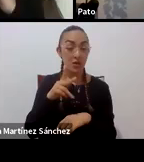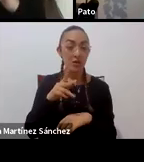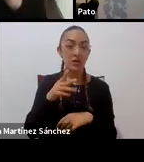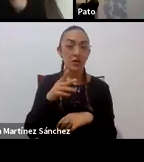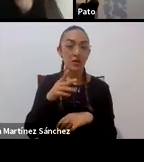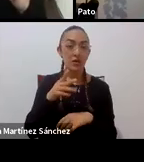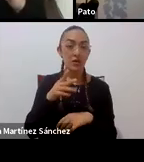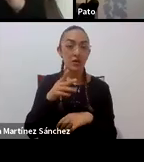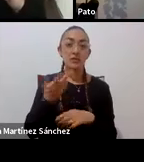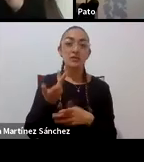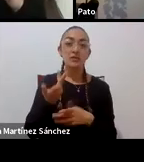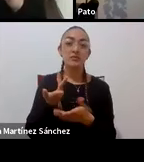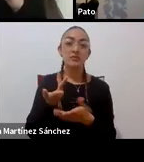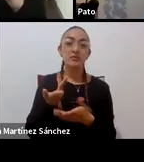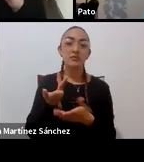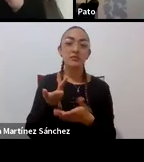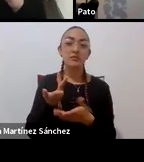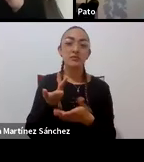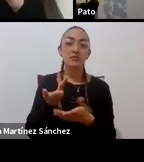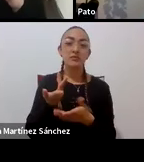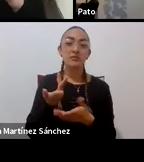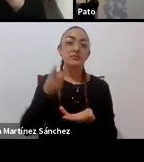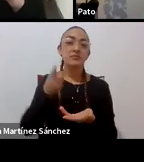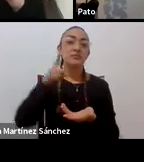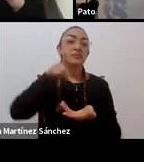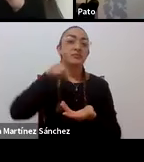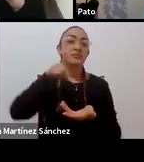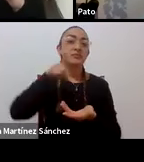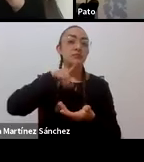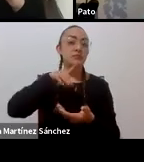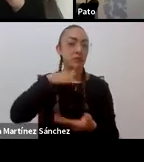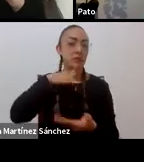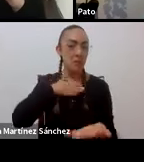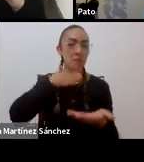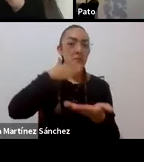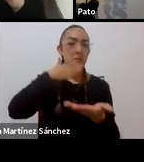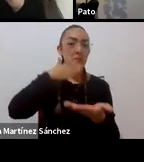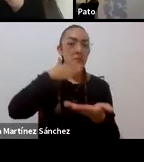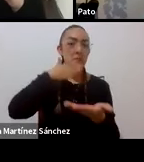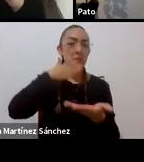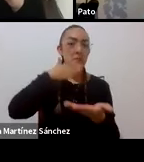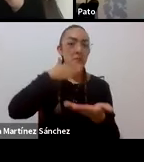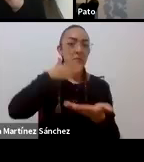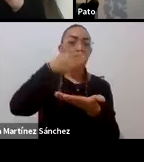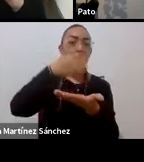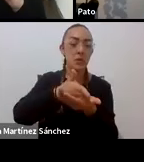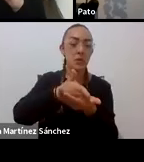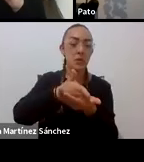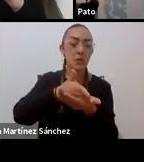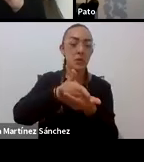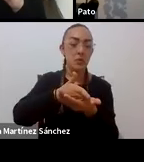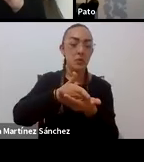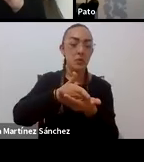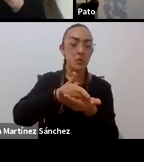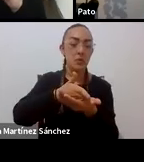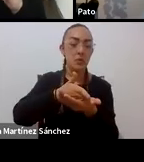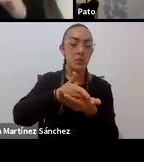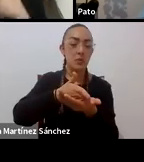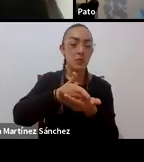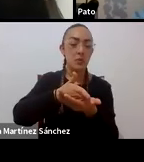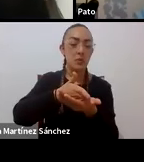psicoemocional. Y que lo que nos contaba una de las facilitadoras del Pilares es que siempre había sido